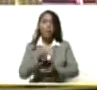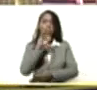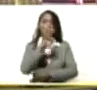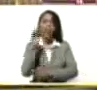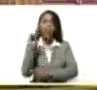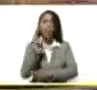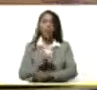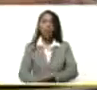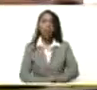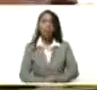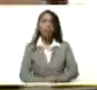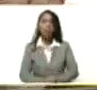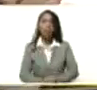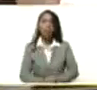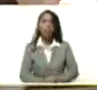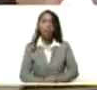2030.